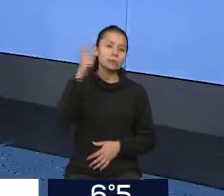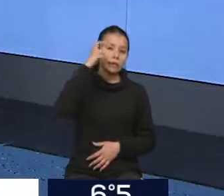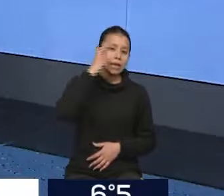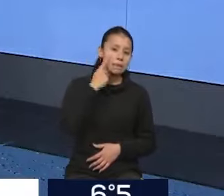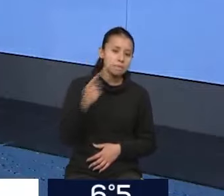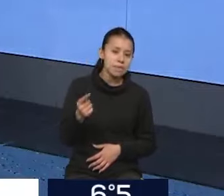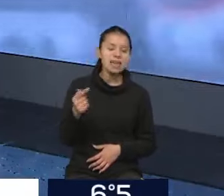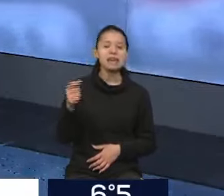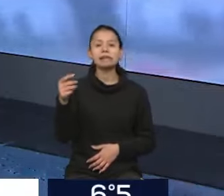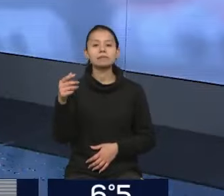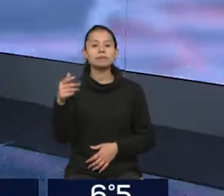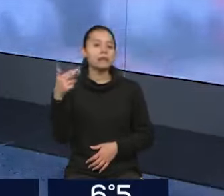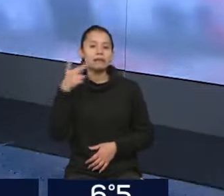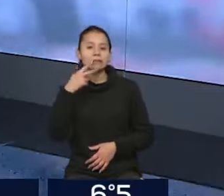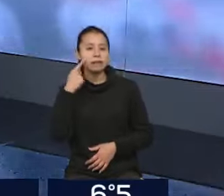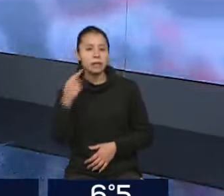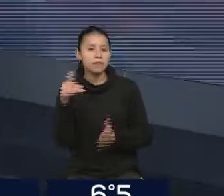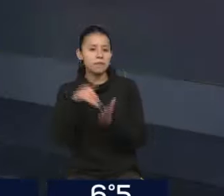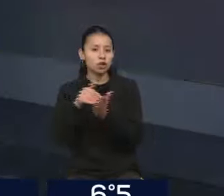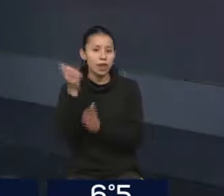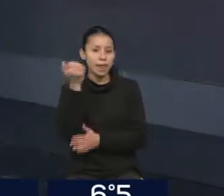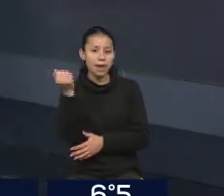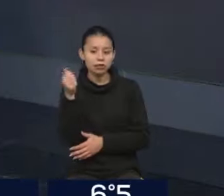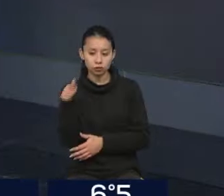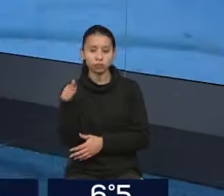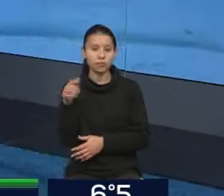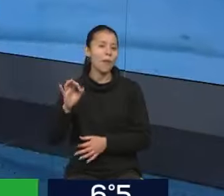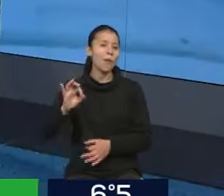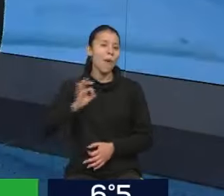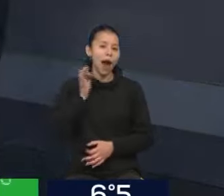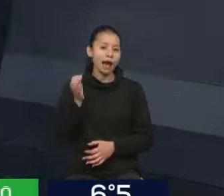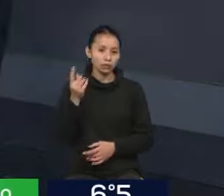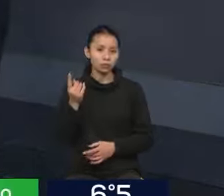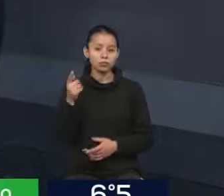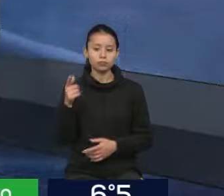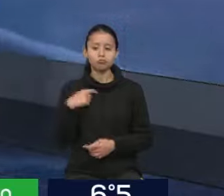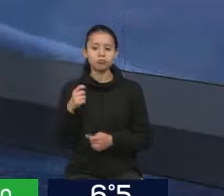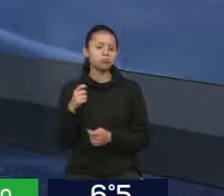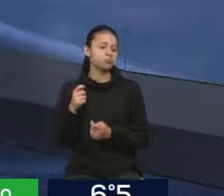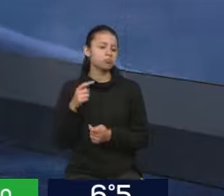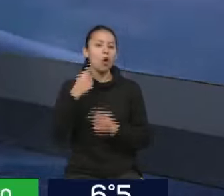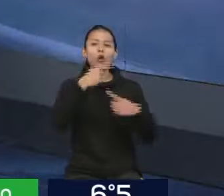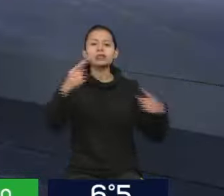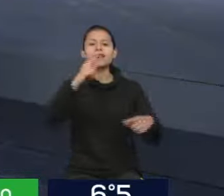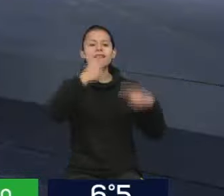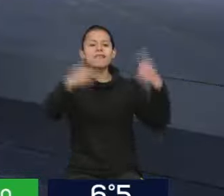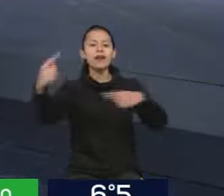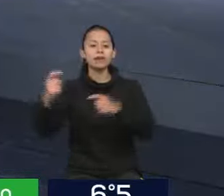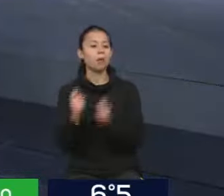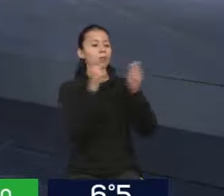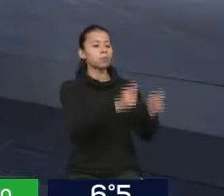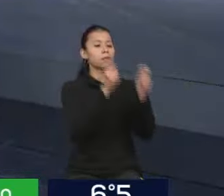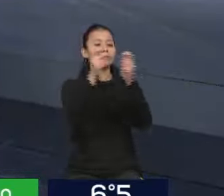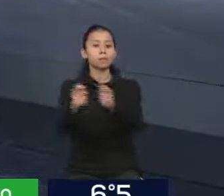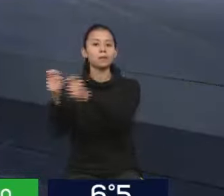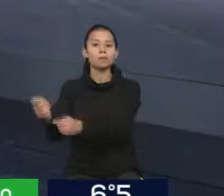pesos aproximadamente por año, a otras chances, dice el gobierno, más efectivas, pasivas, pero más efectivas para